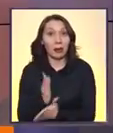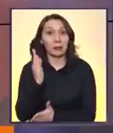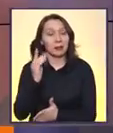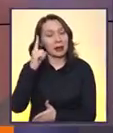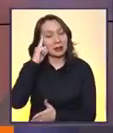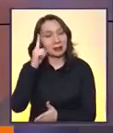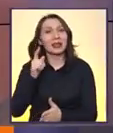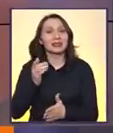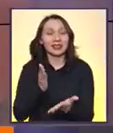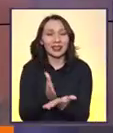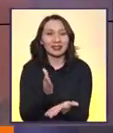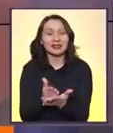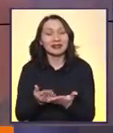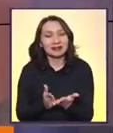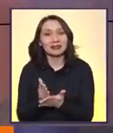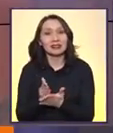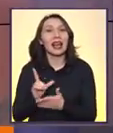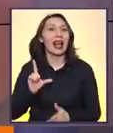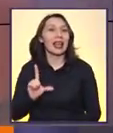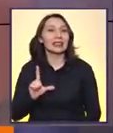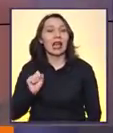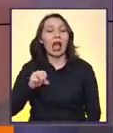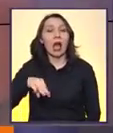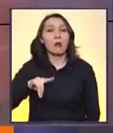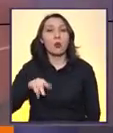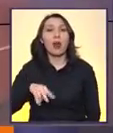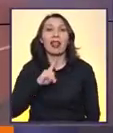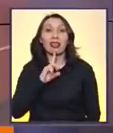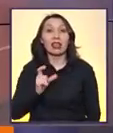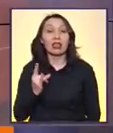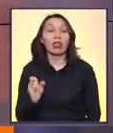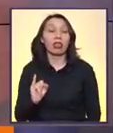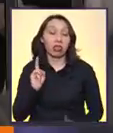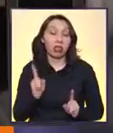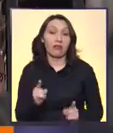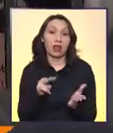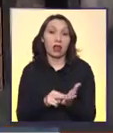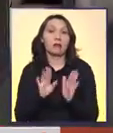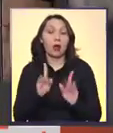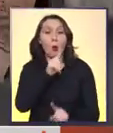semestre. Los alumnos del Liceo Amunátegui deberán esperar una semana más.